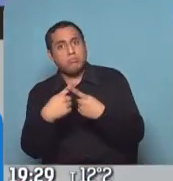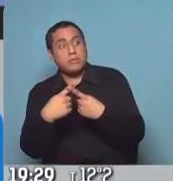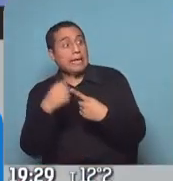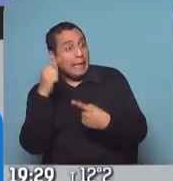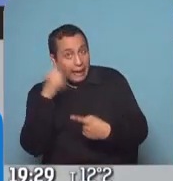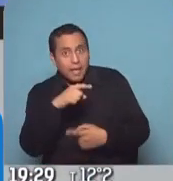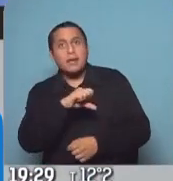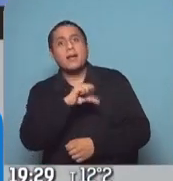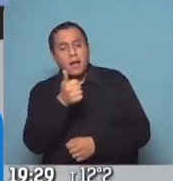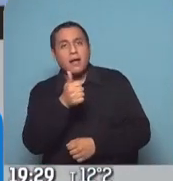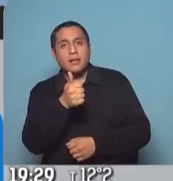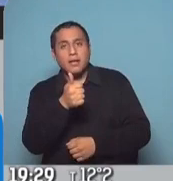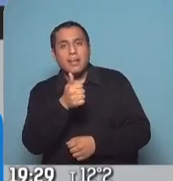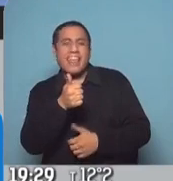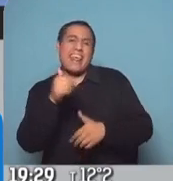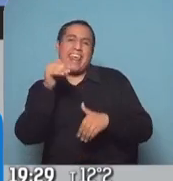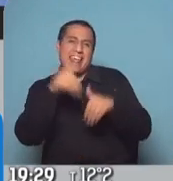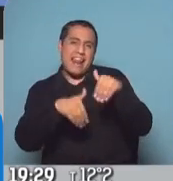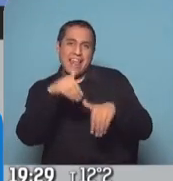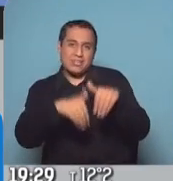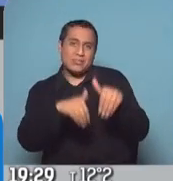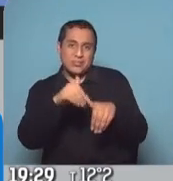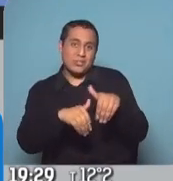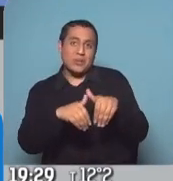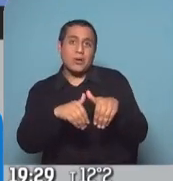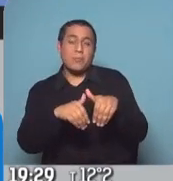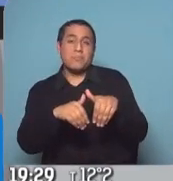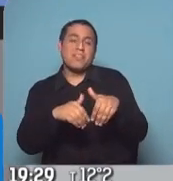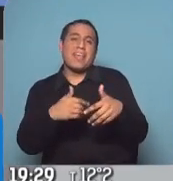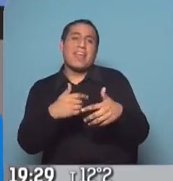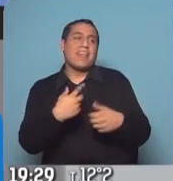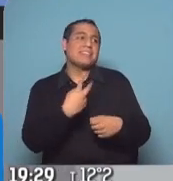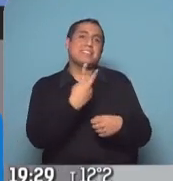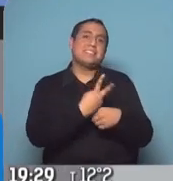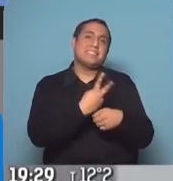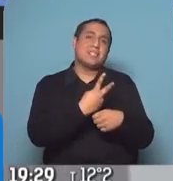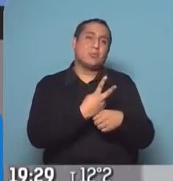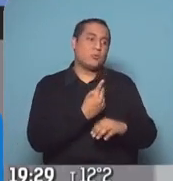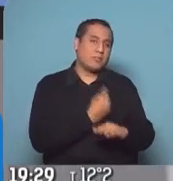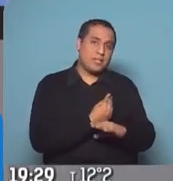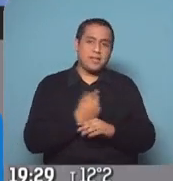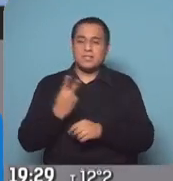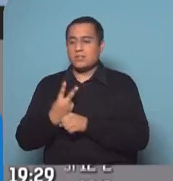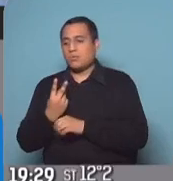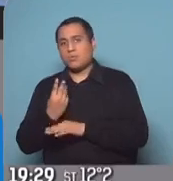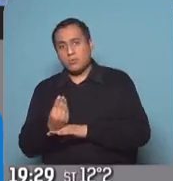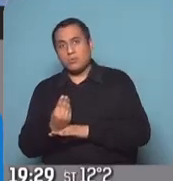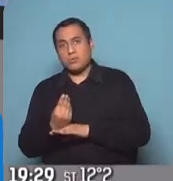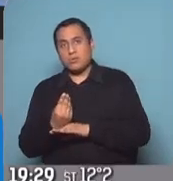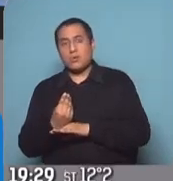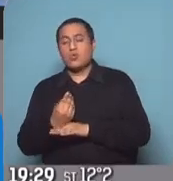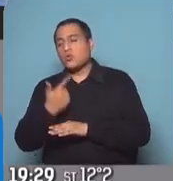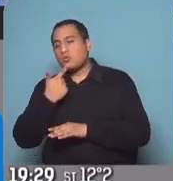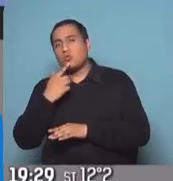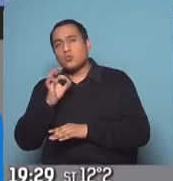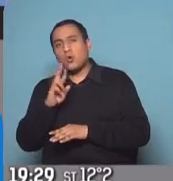él en esa elección, que era vis a vis con Sánchez Sorondo. Sorondo,